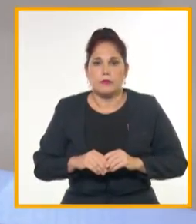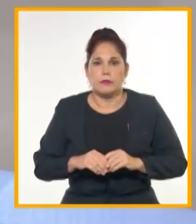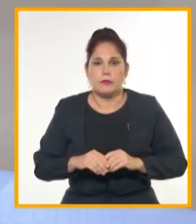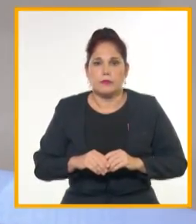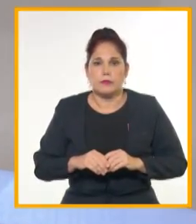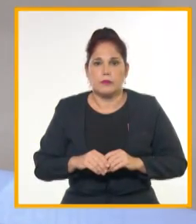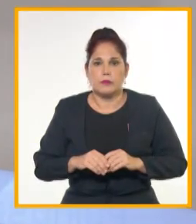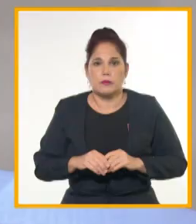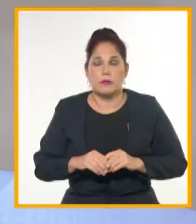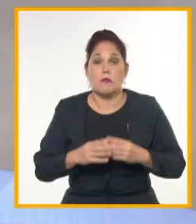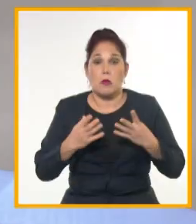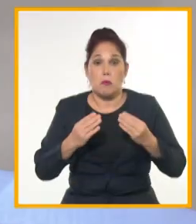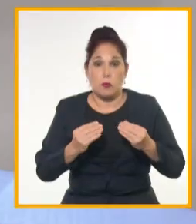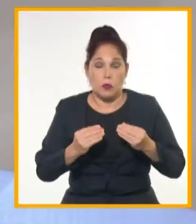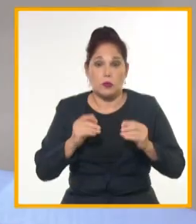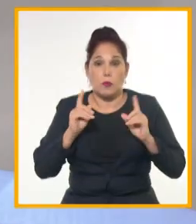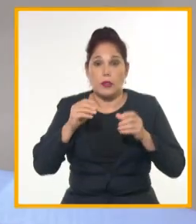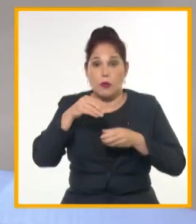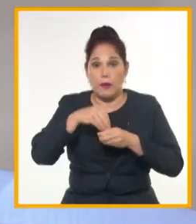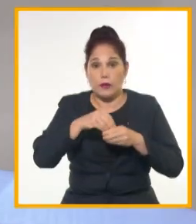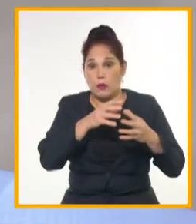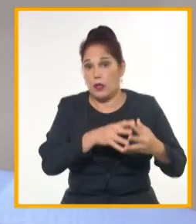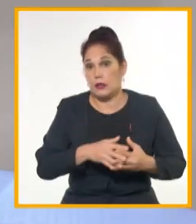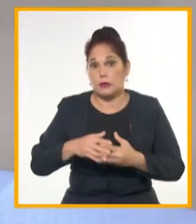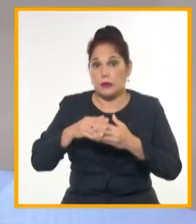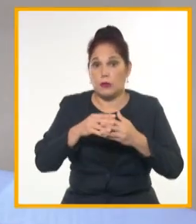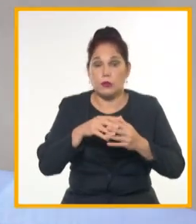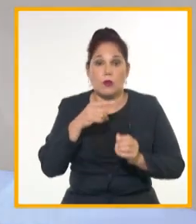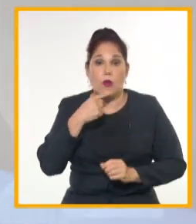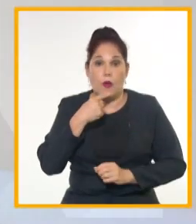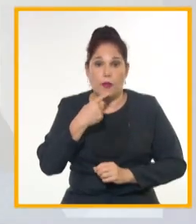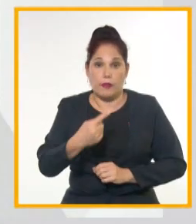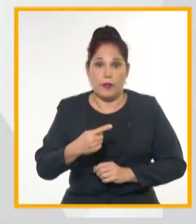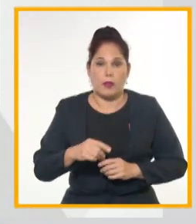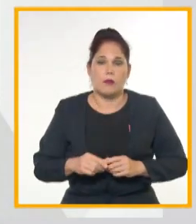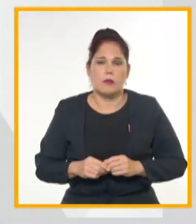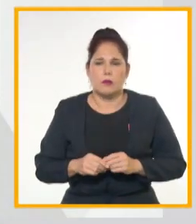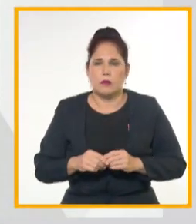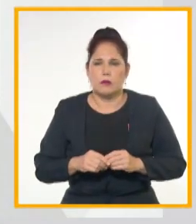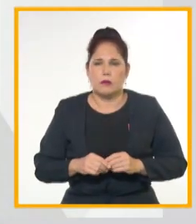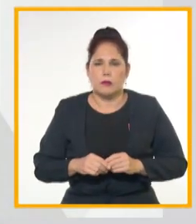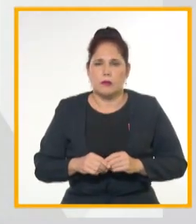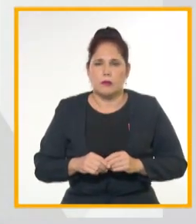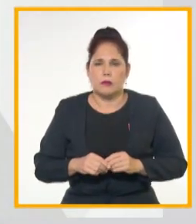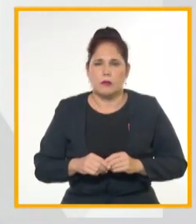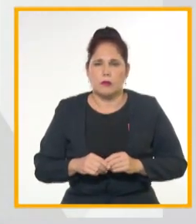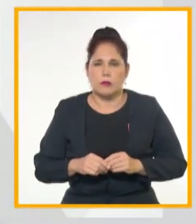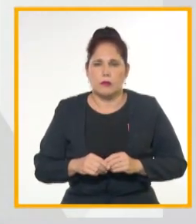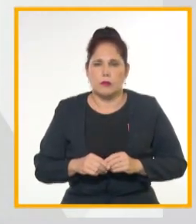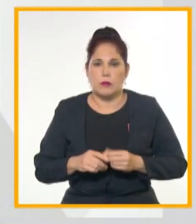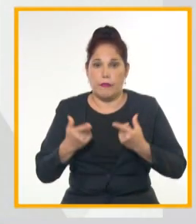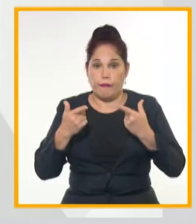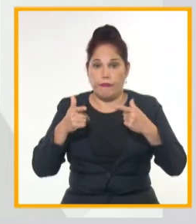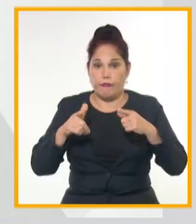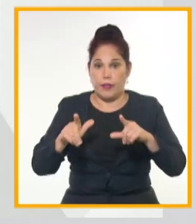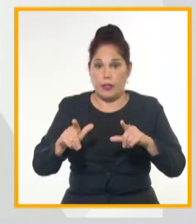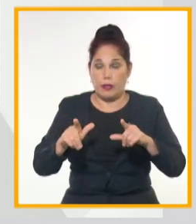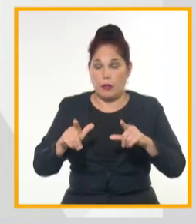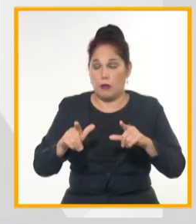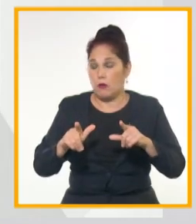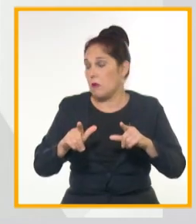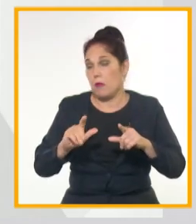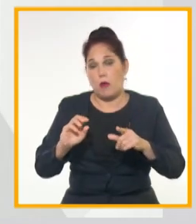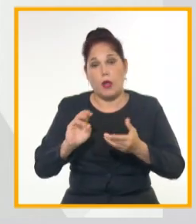políticos en Nueva York también, y dijo lo siguiente, vamos a ver en pantalla lo que dijo. Está el video, pero no hemos podido